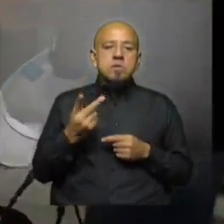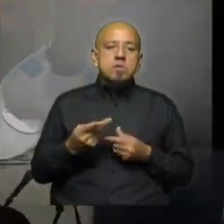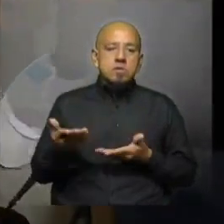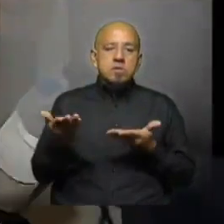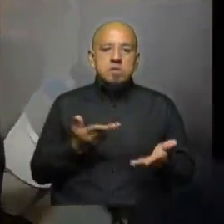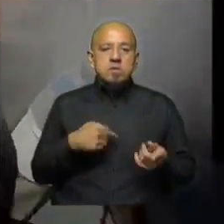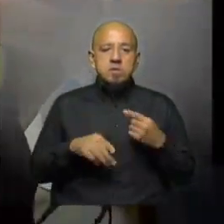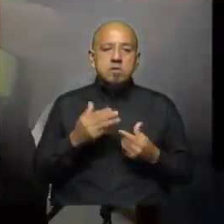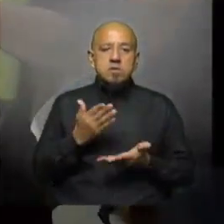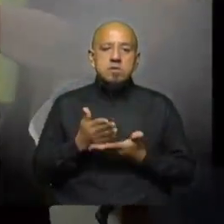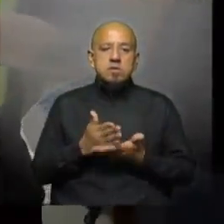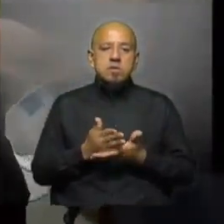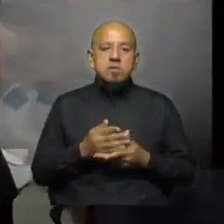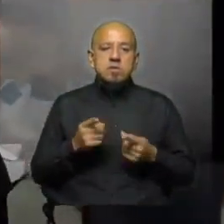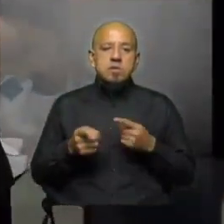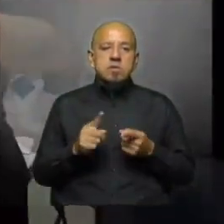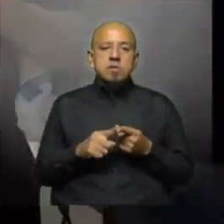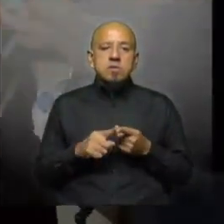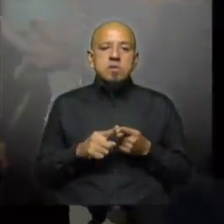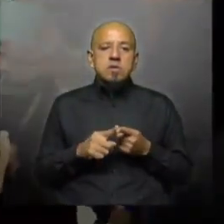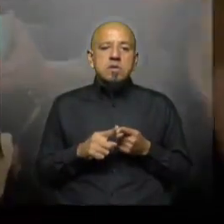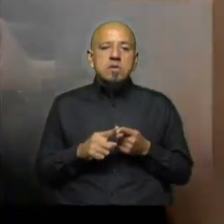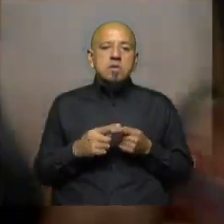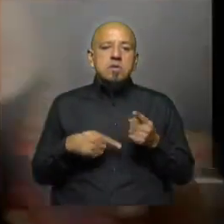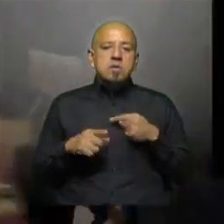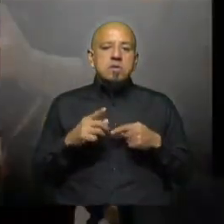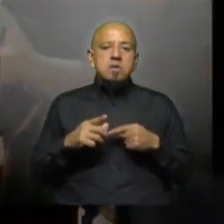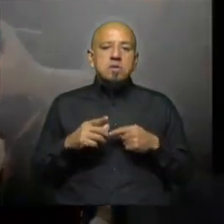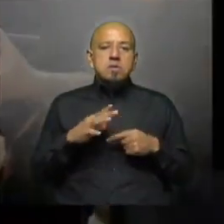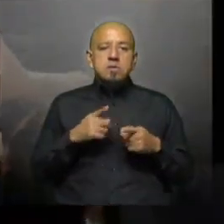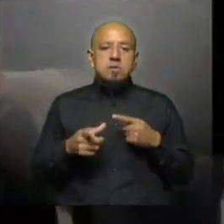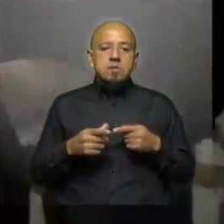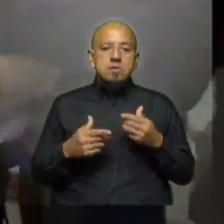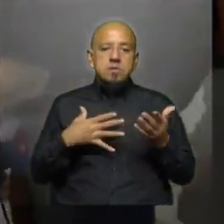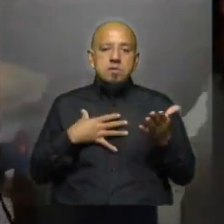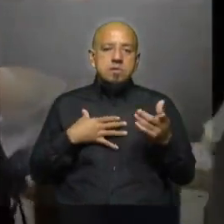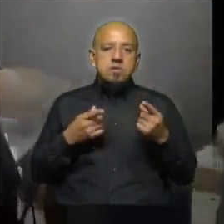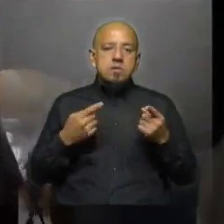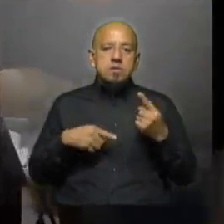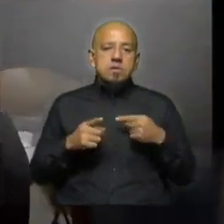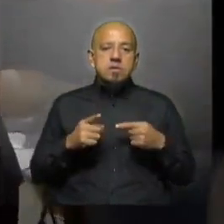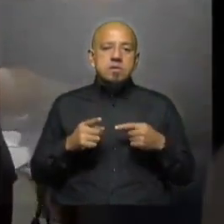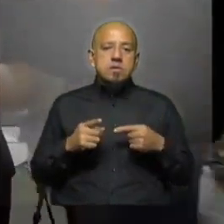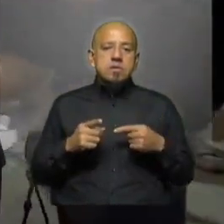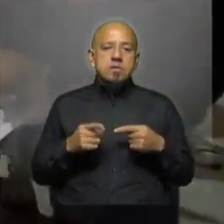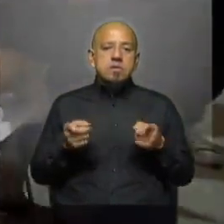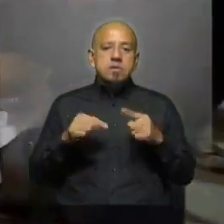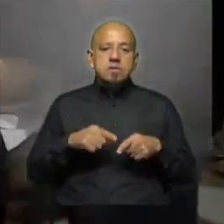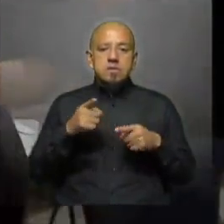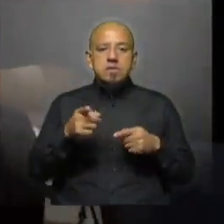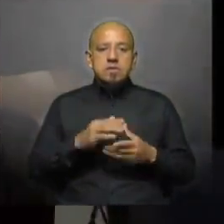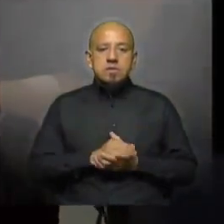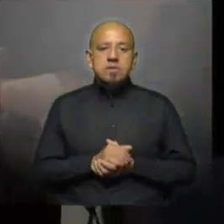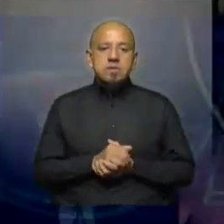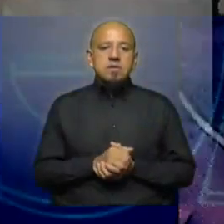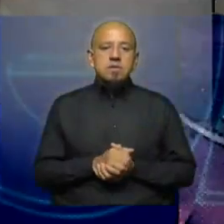a colaborar y a ser solidarias y solidarios. Y ahora sí, me despido acá, me voy a bailar un poquito con la comparsa y vuelvo con ustedes a piso.